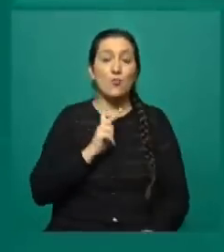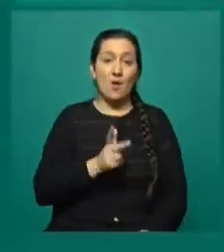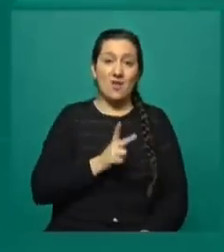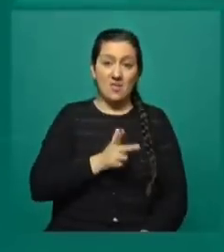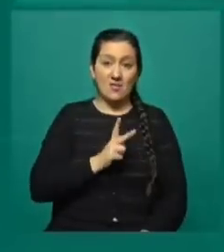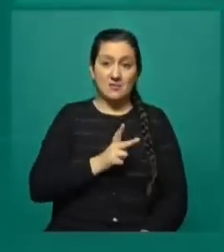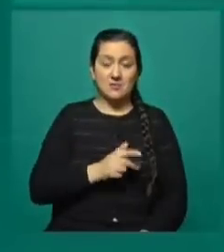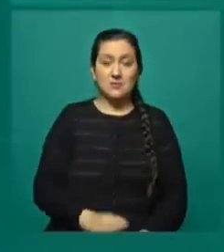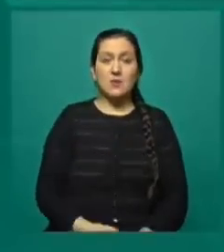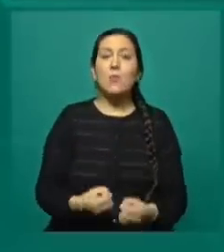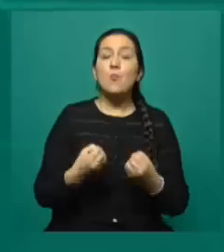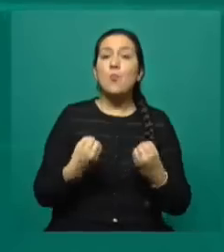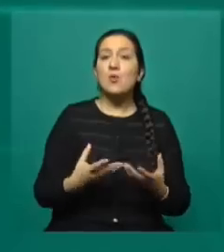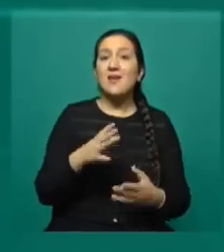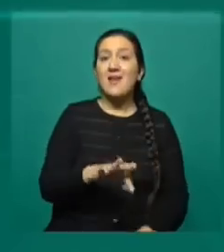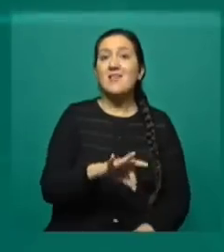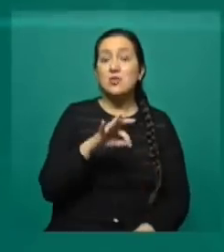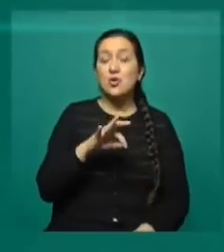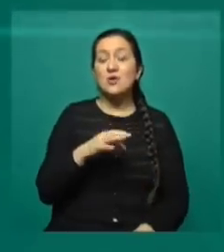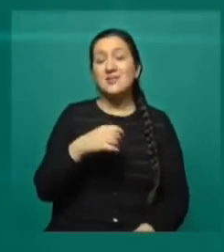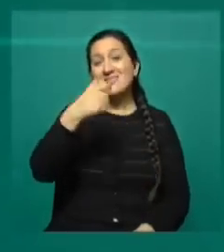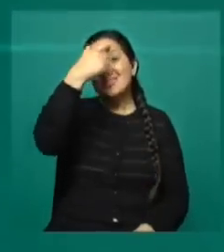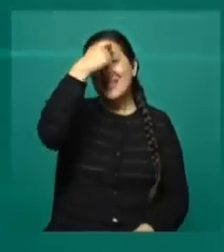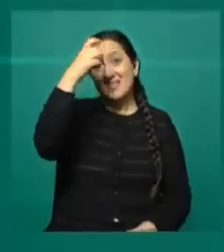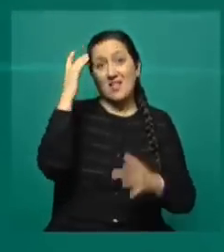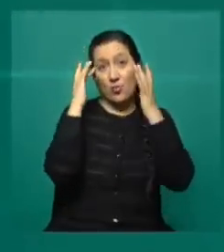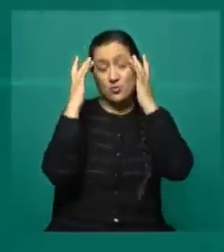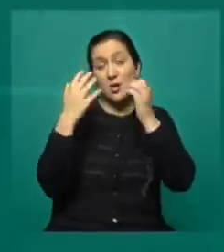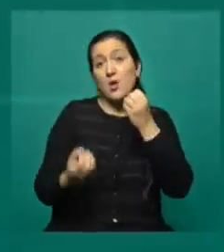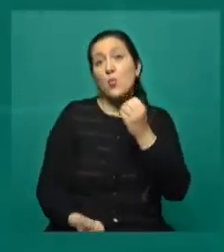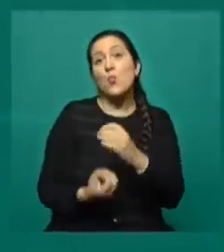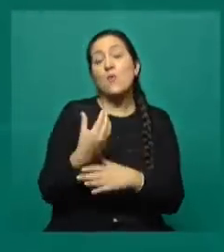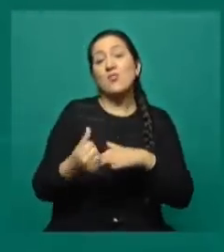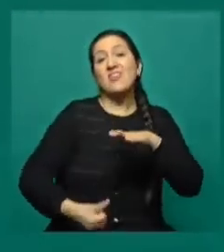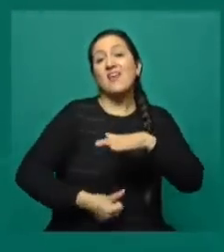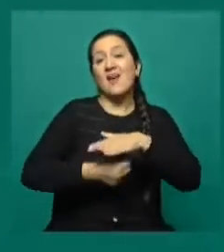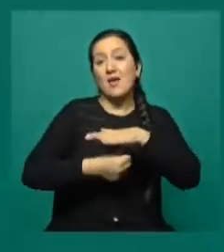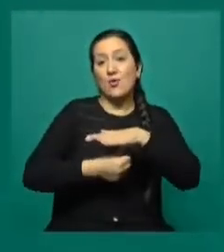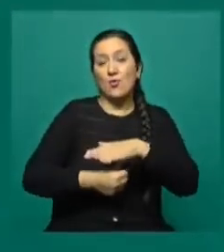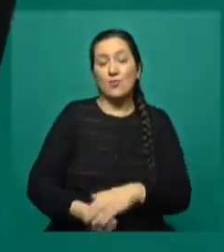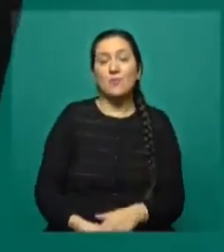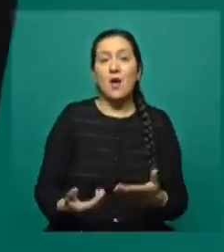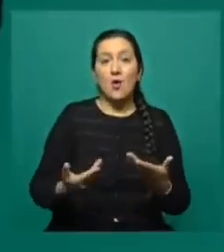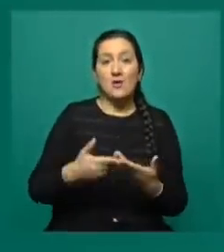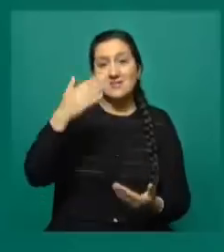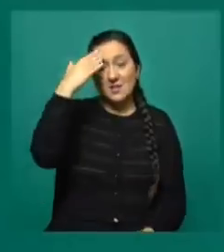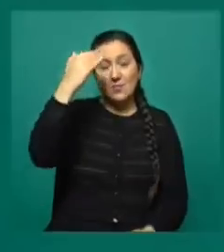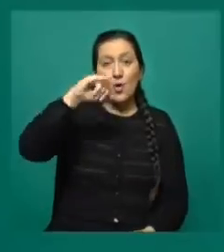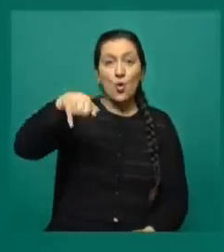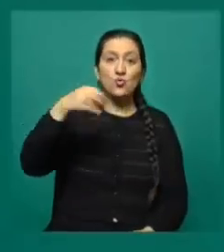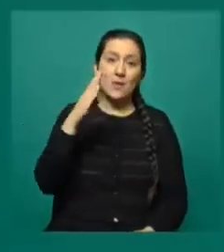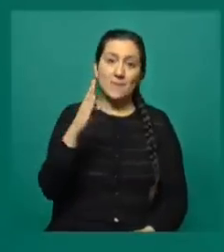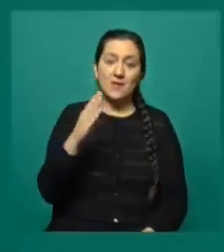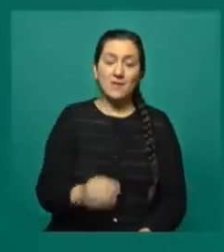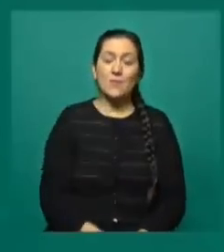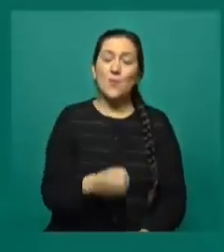vamos a decir porque eligió ciencias de la educación porque se eligió un nuevo decano con este tema estamos saludando a Juan Pablo Rodríguez Juan Pablo